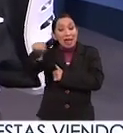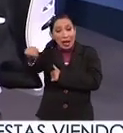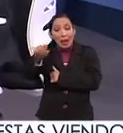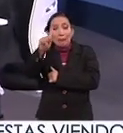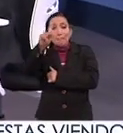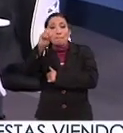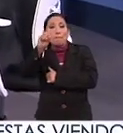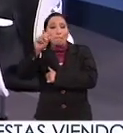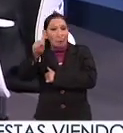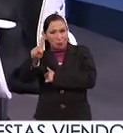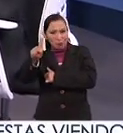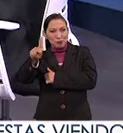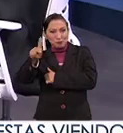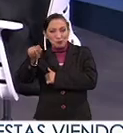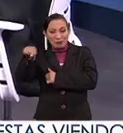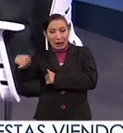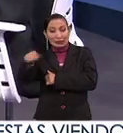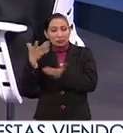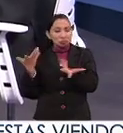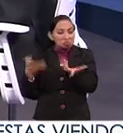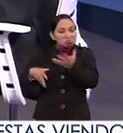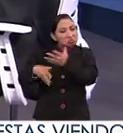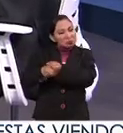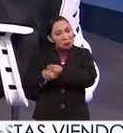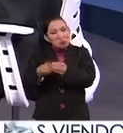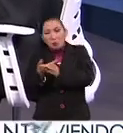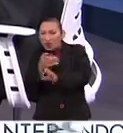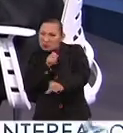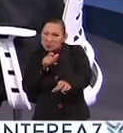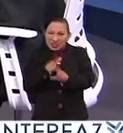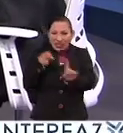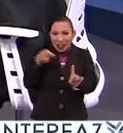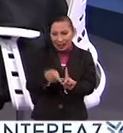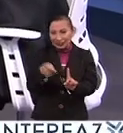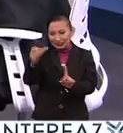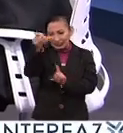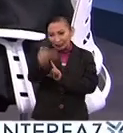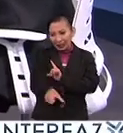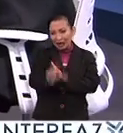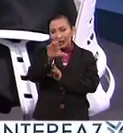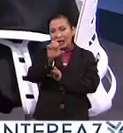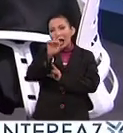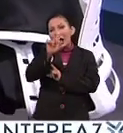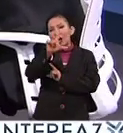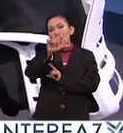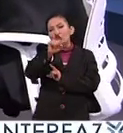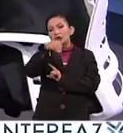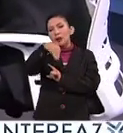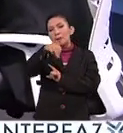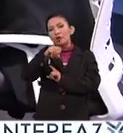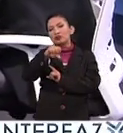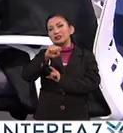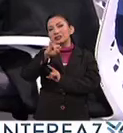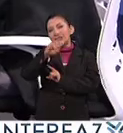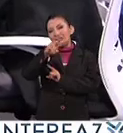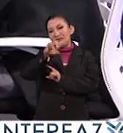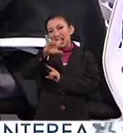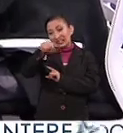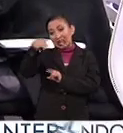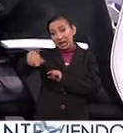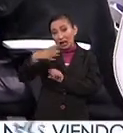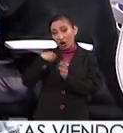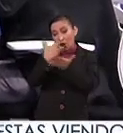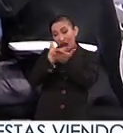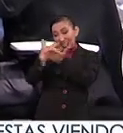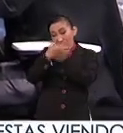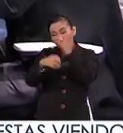pop, ¿no? Que es un elemento muy especial de este personaje, que es Carlos Monsiváis, que tenía una gran colección